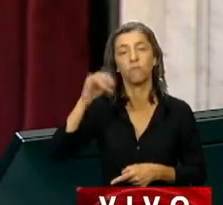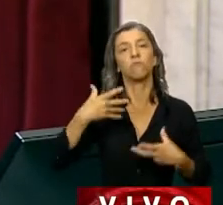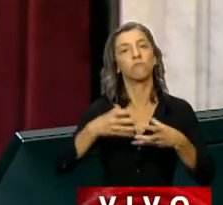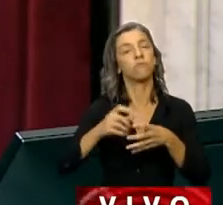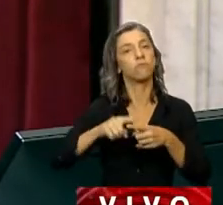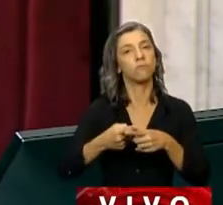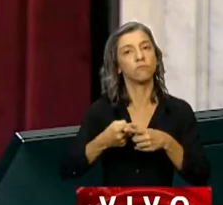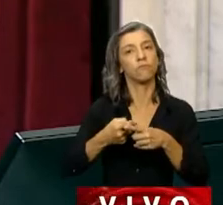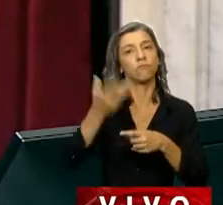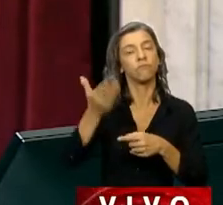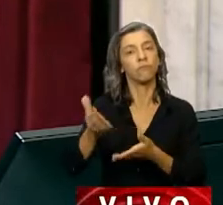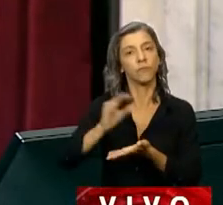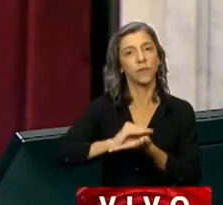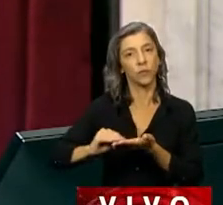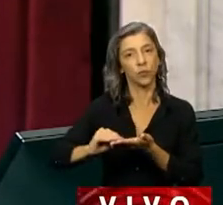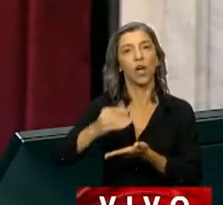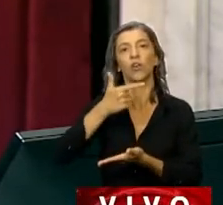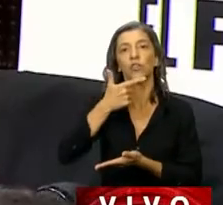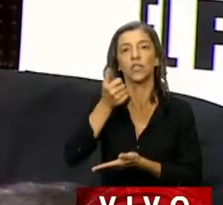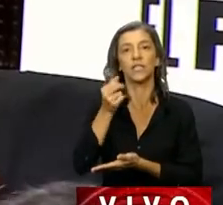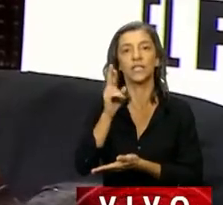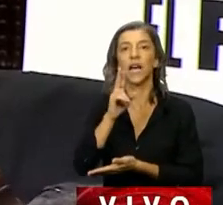provincia de Misiones, Diego Sartori.